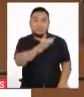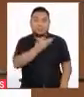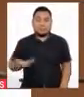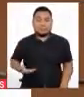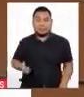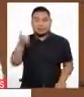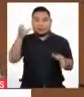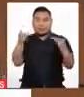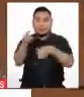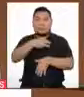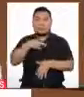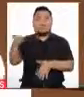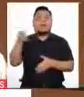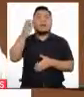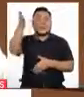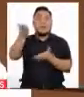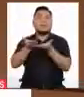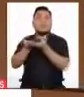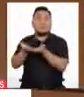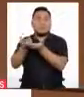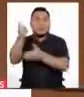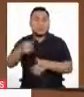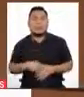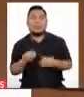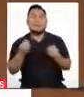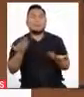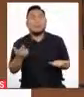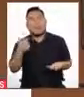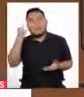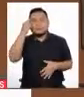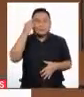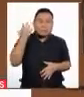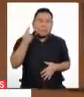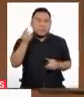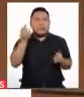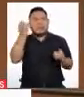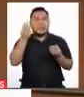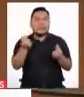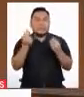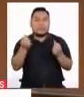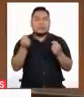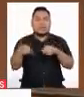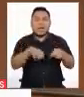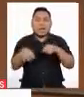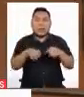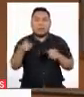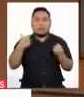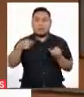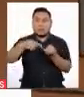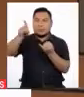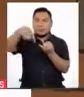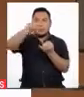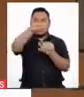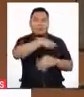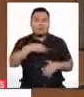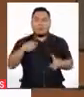del Consejo de Ministros en Pucalpa. ¿Cuál es la estrategia más inmediata que se busca a través de enviar a los ministros